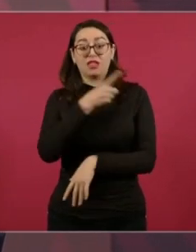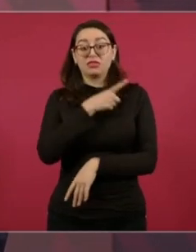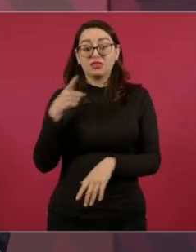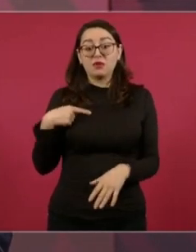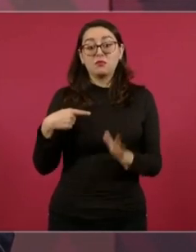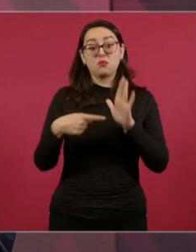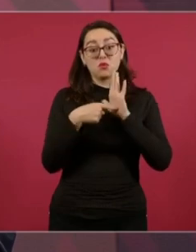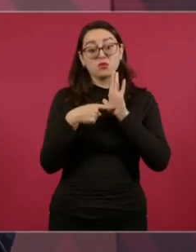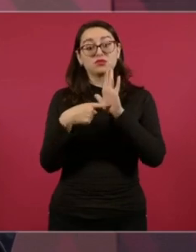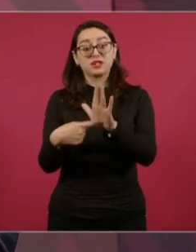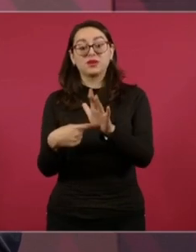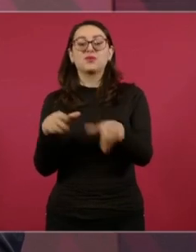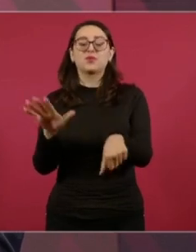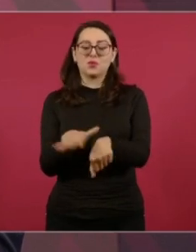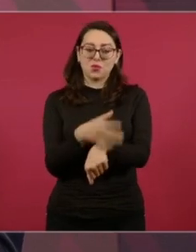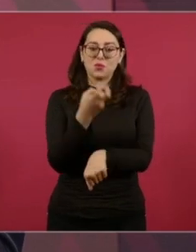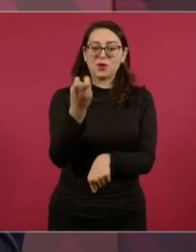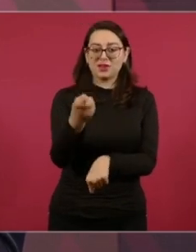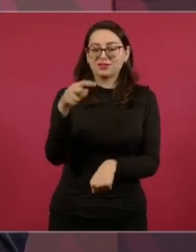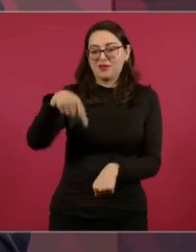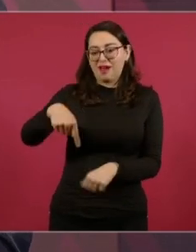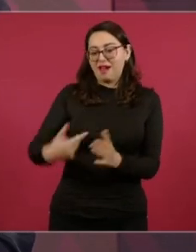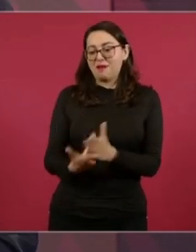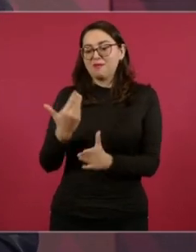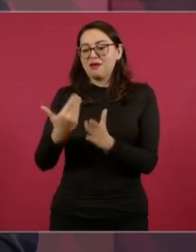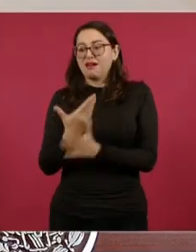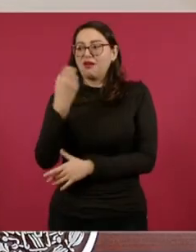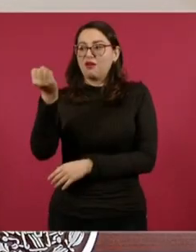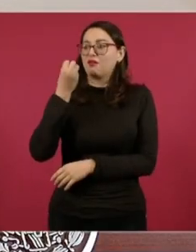las mañaneras, porque